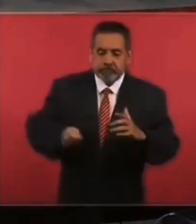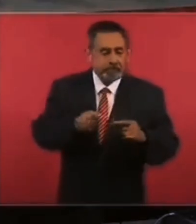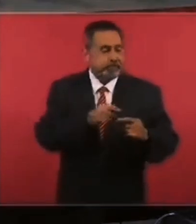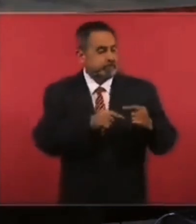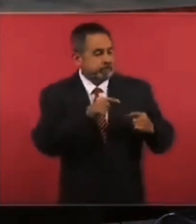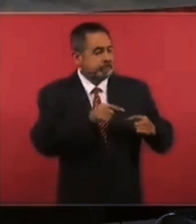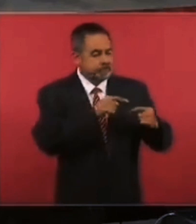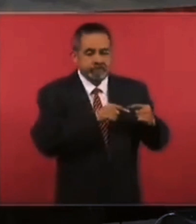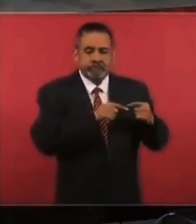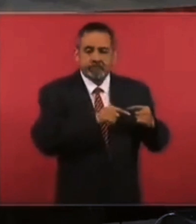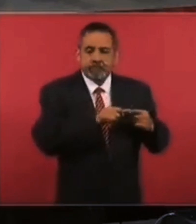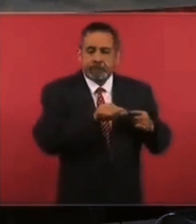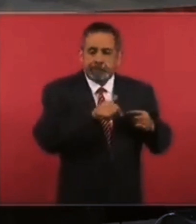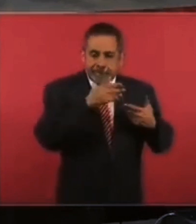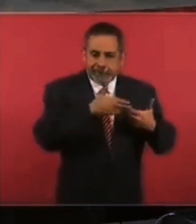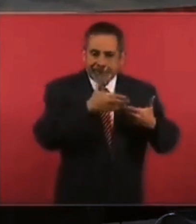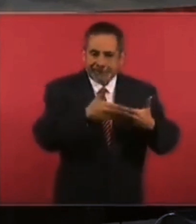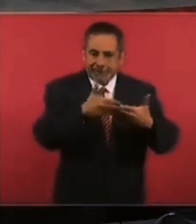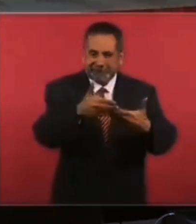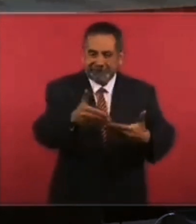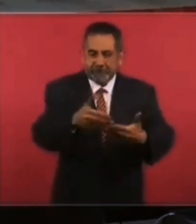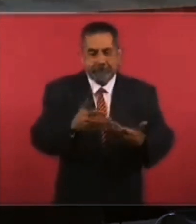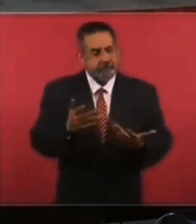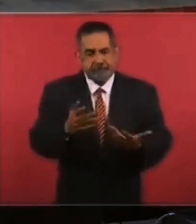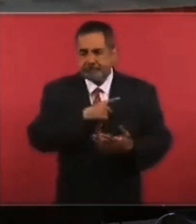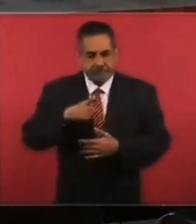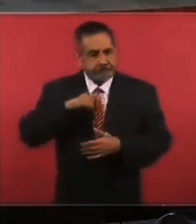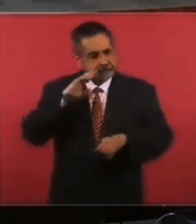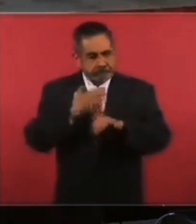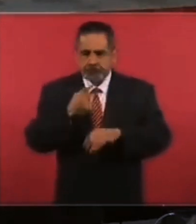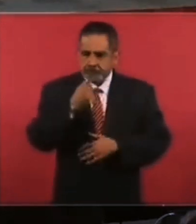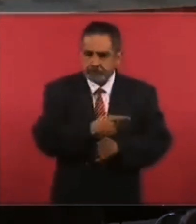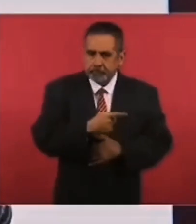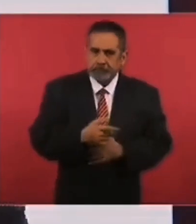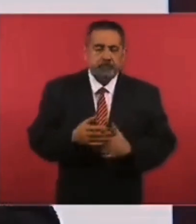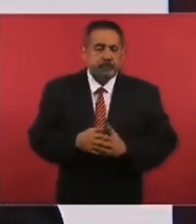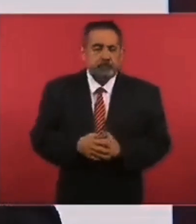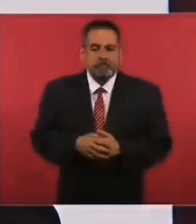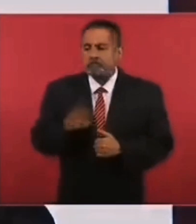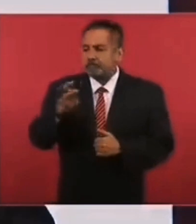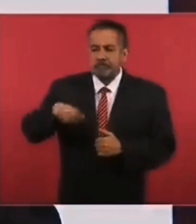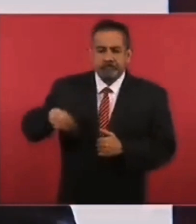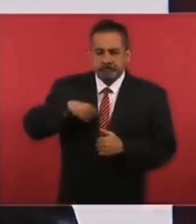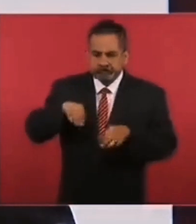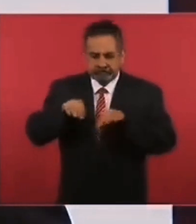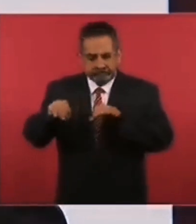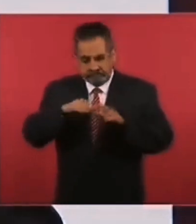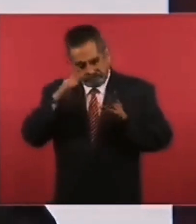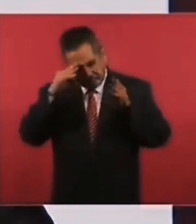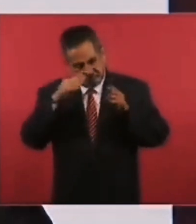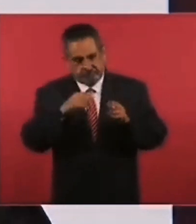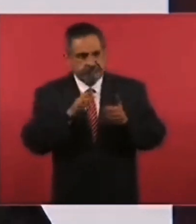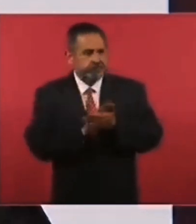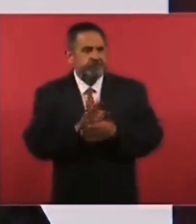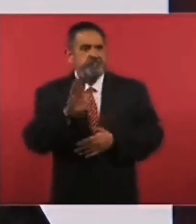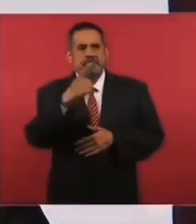pero esto no lo exime de su responsabilidad. Ante ello, trabajaremos para presentar